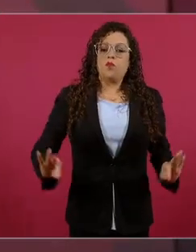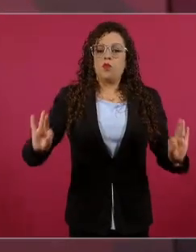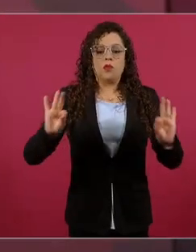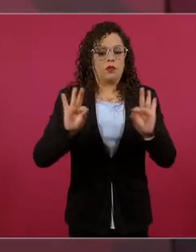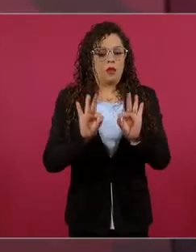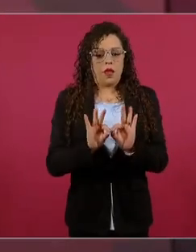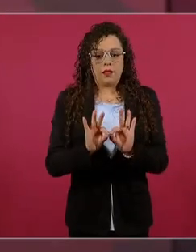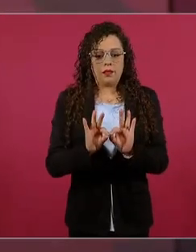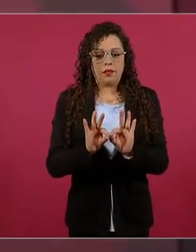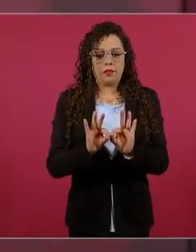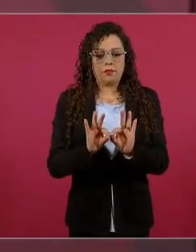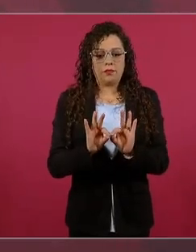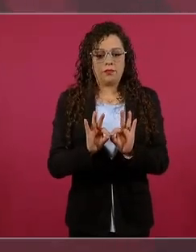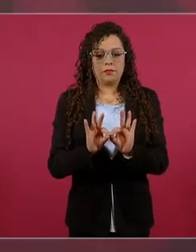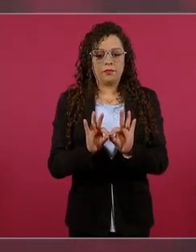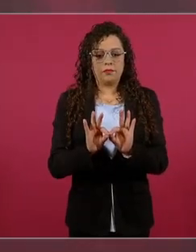Martí,